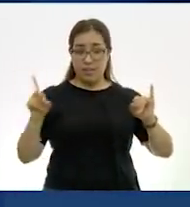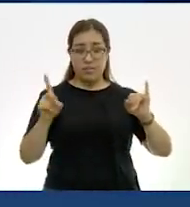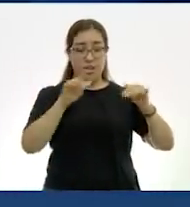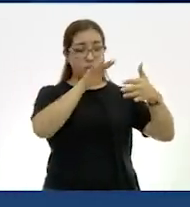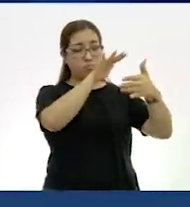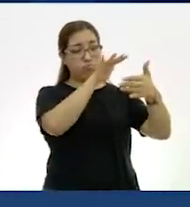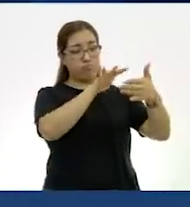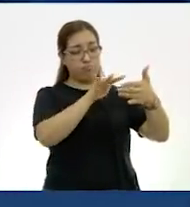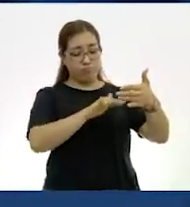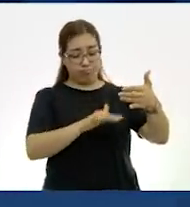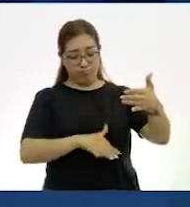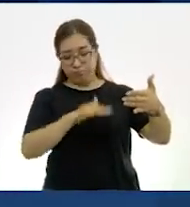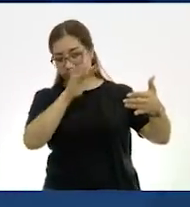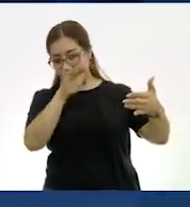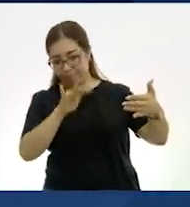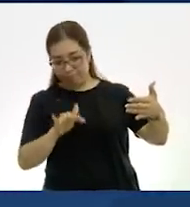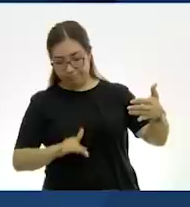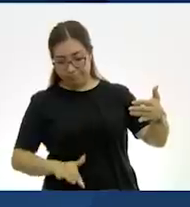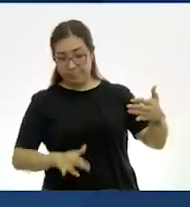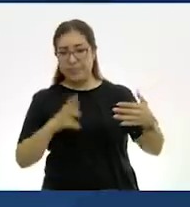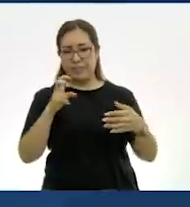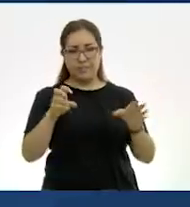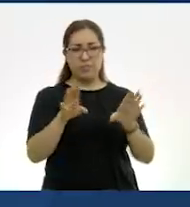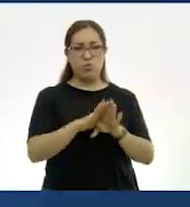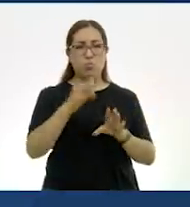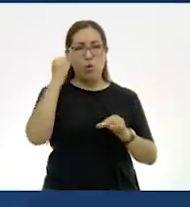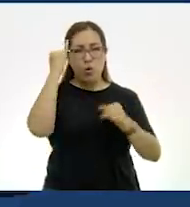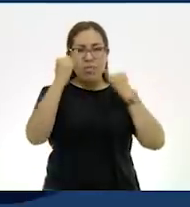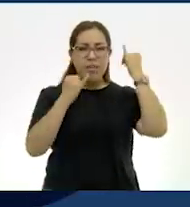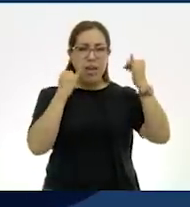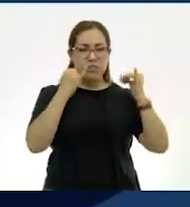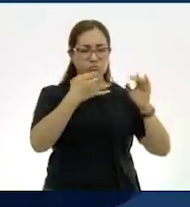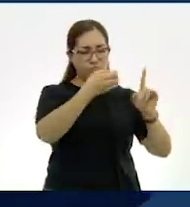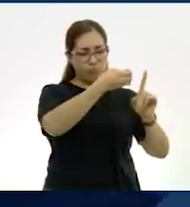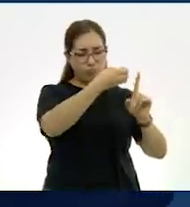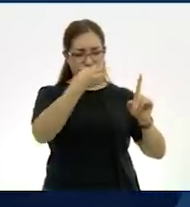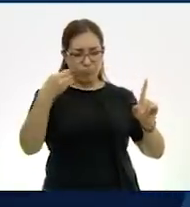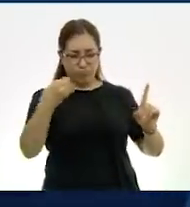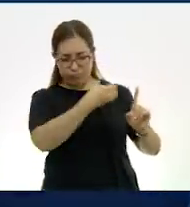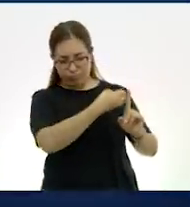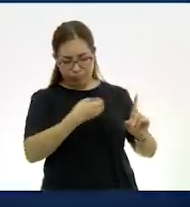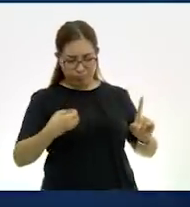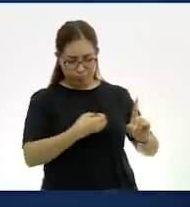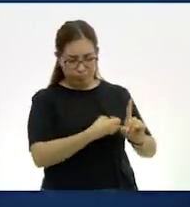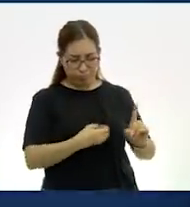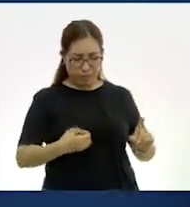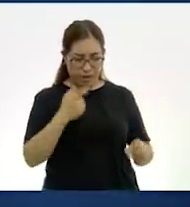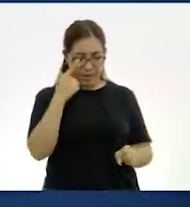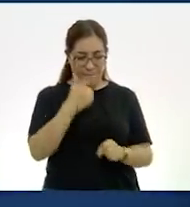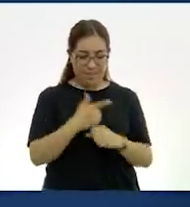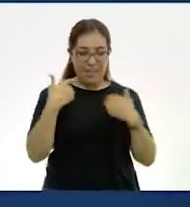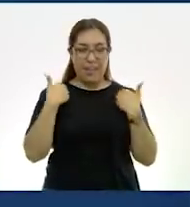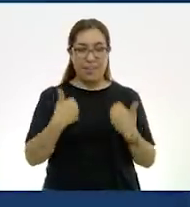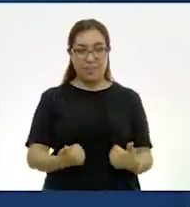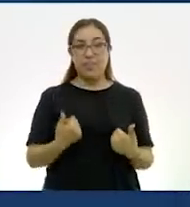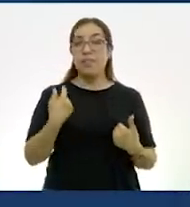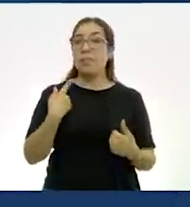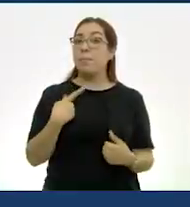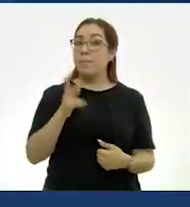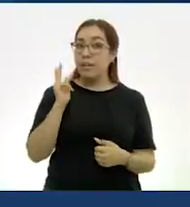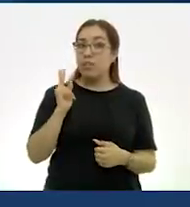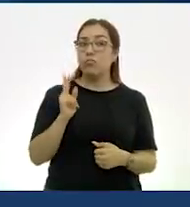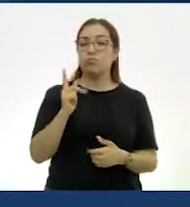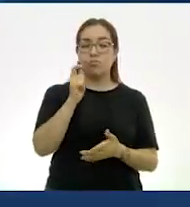abajo, de forma que pueda organizarse las ideas que forman un mensaje. Sin embargo, a diferencia de nuestro sistema de